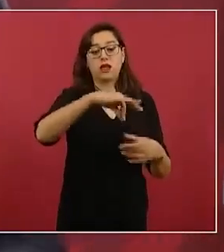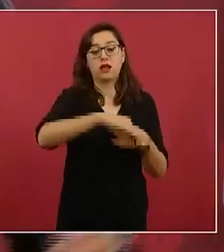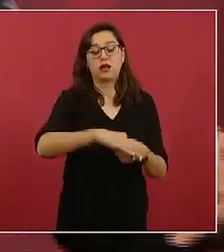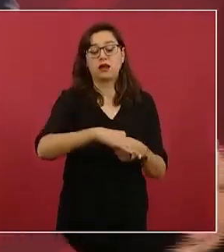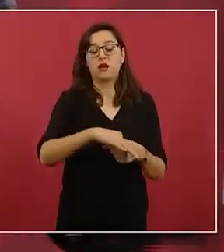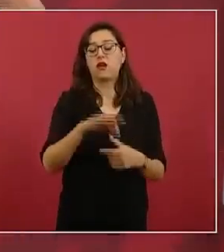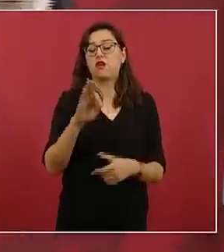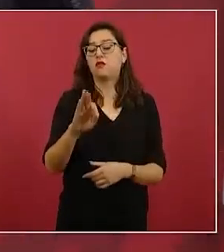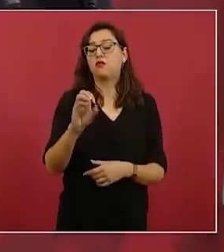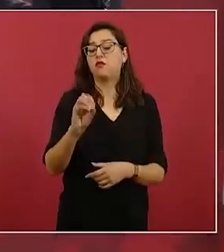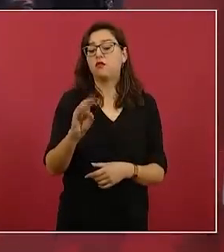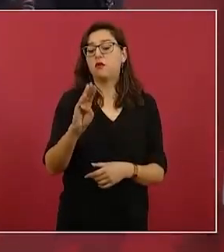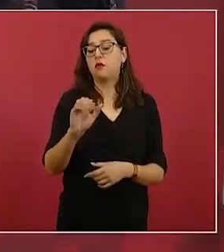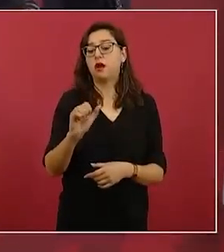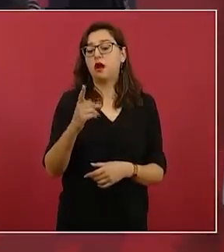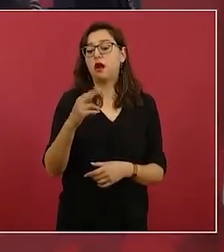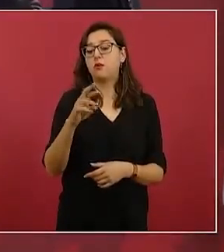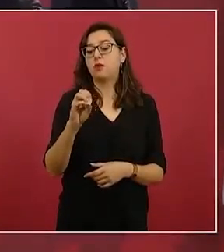Y todavía